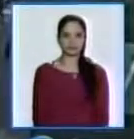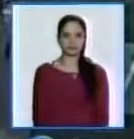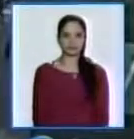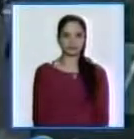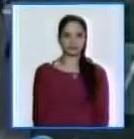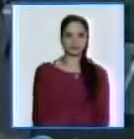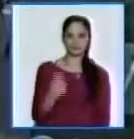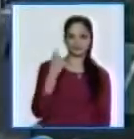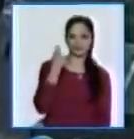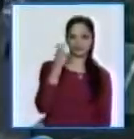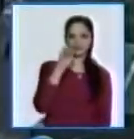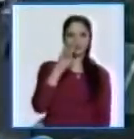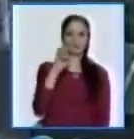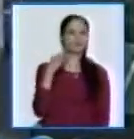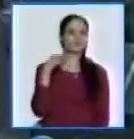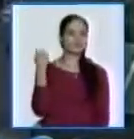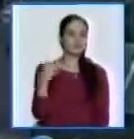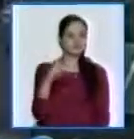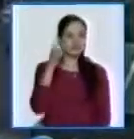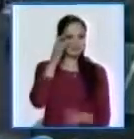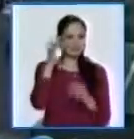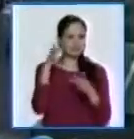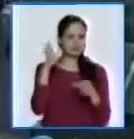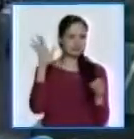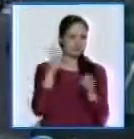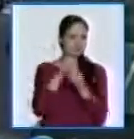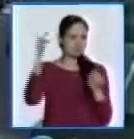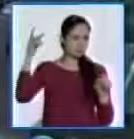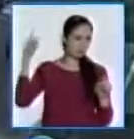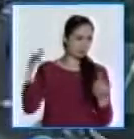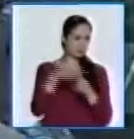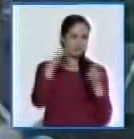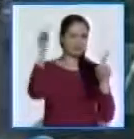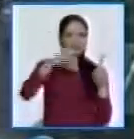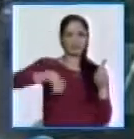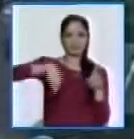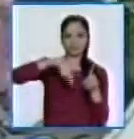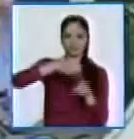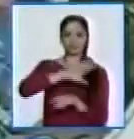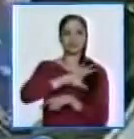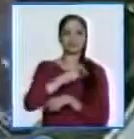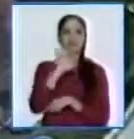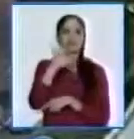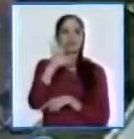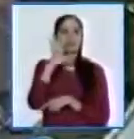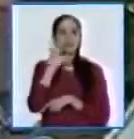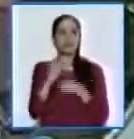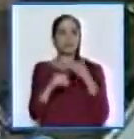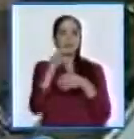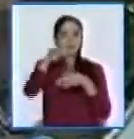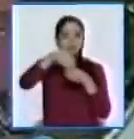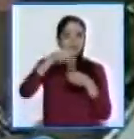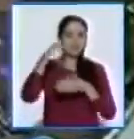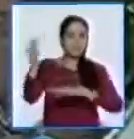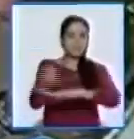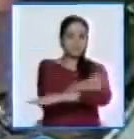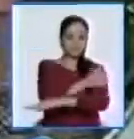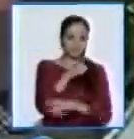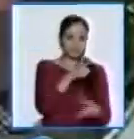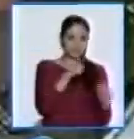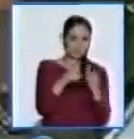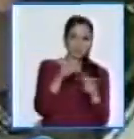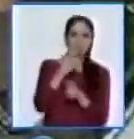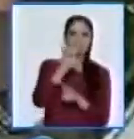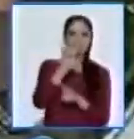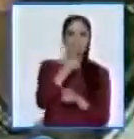El pasado 8 de noviembre, un violento ataque sacudió a la capital del Valle cuando 3 hombres abrieron fuego en un bar en el que asesinaron a 9